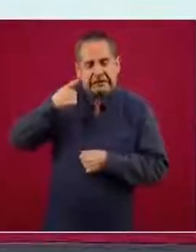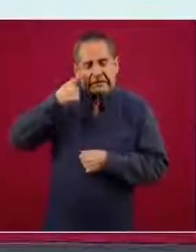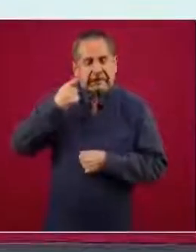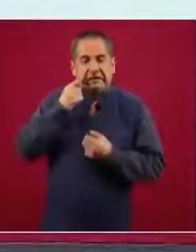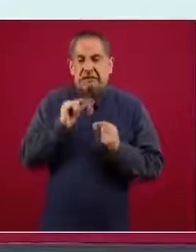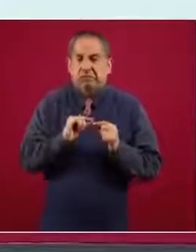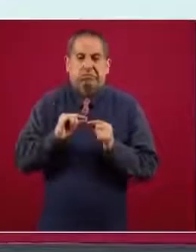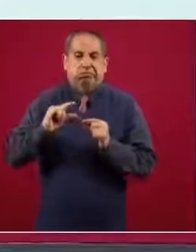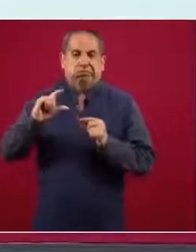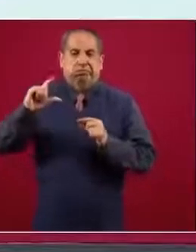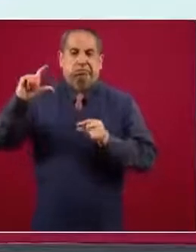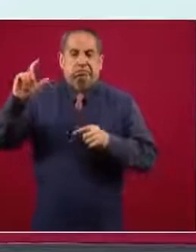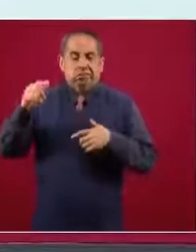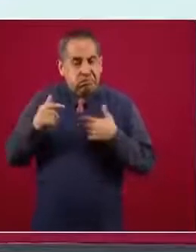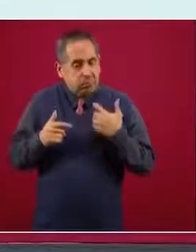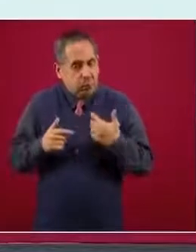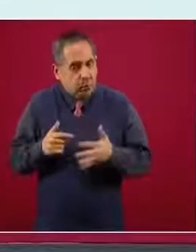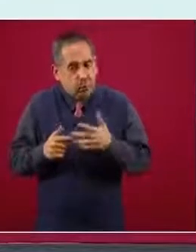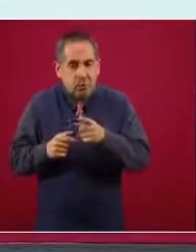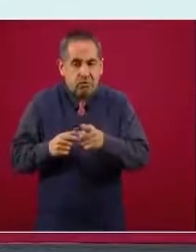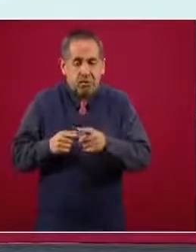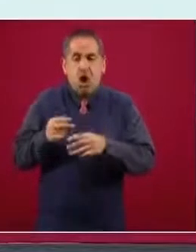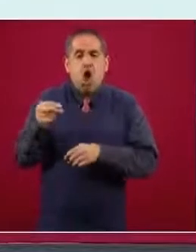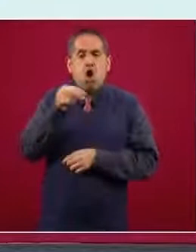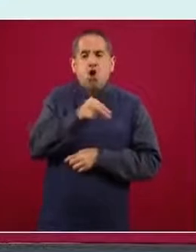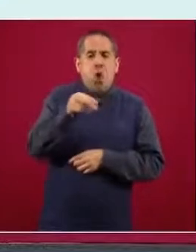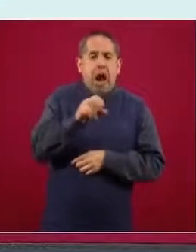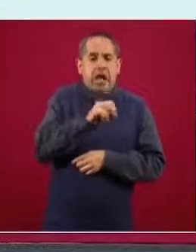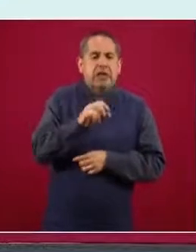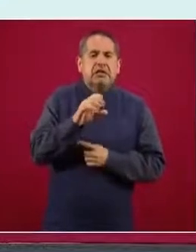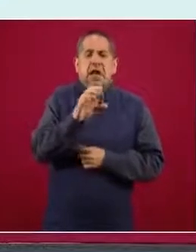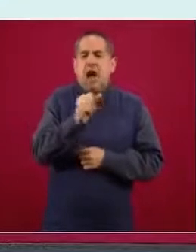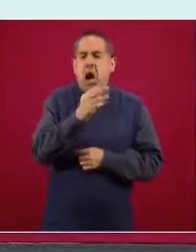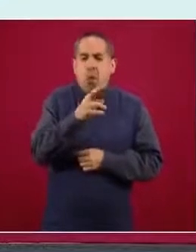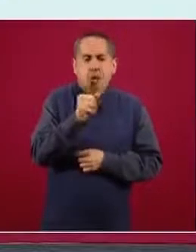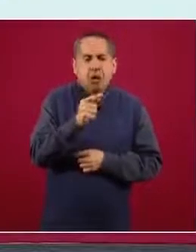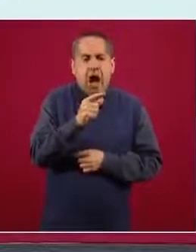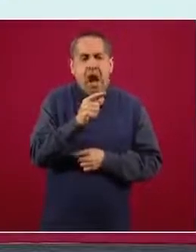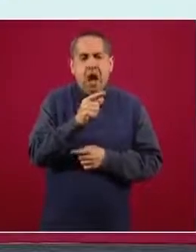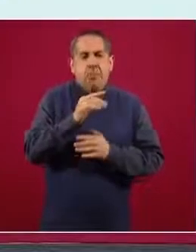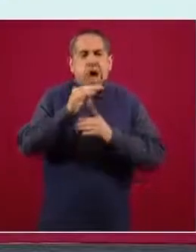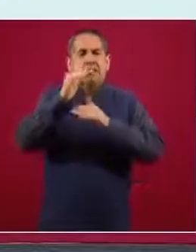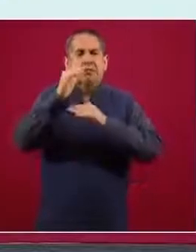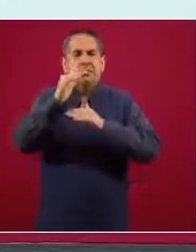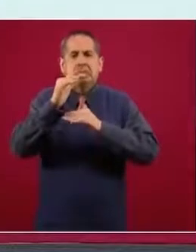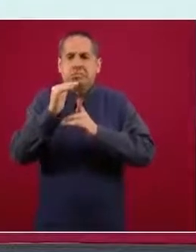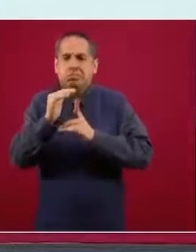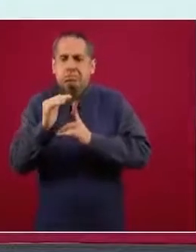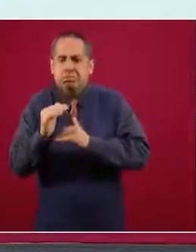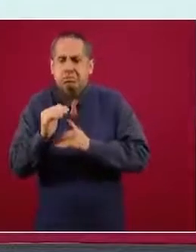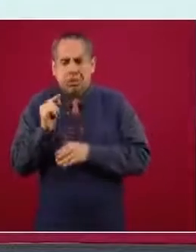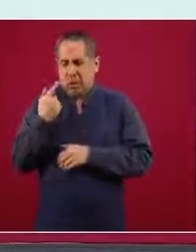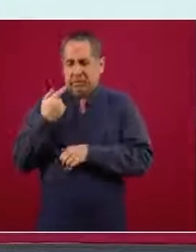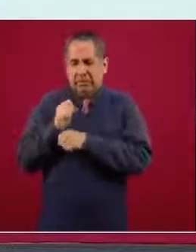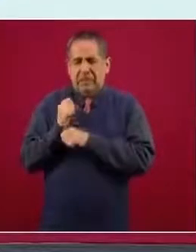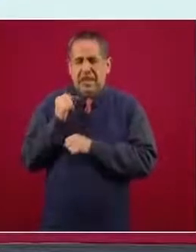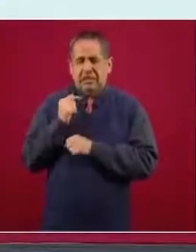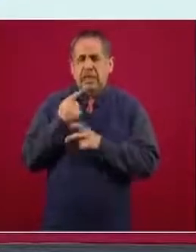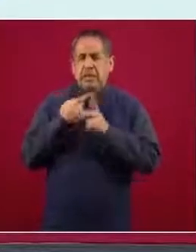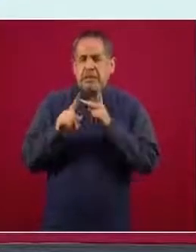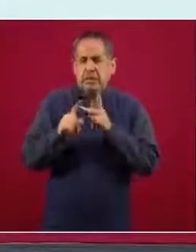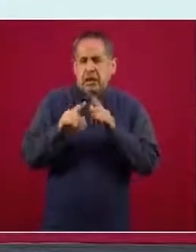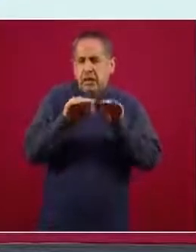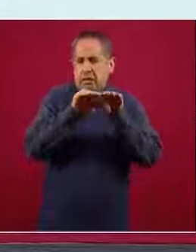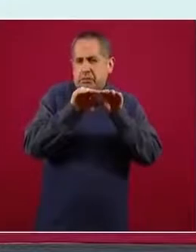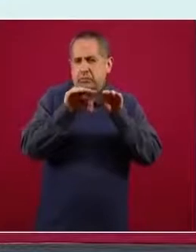en este momento lleva, mientras que vemos que Nogales y Caborca, de alguna manera, si son los que tienen la mayor tasa, en las últimas dos semanas esta